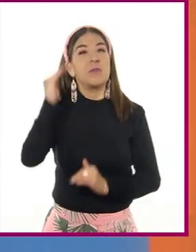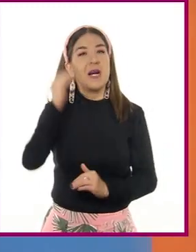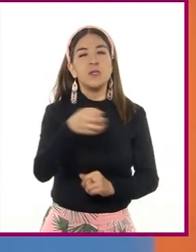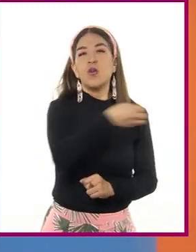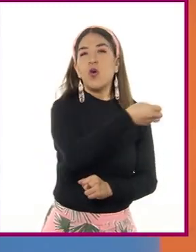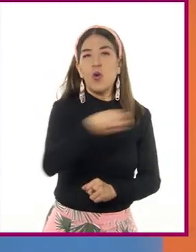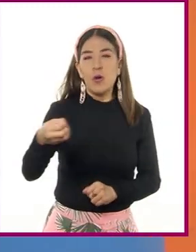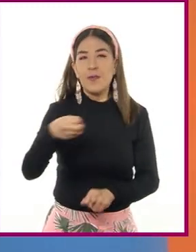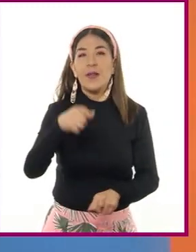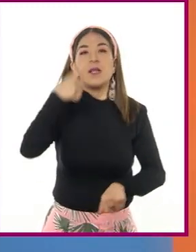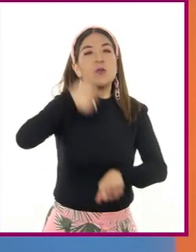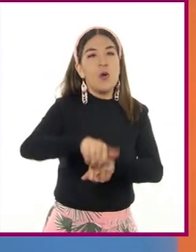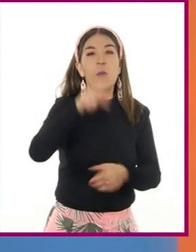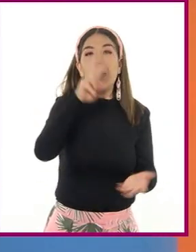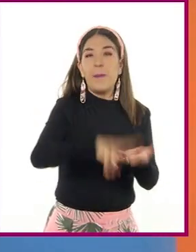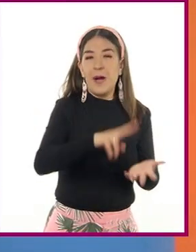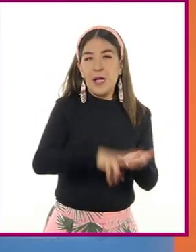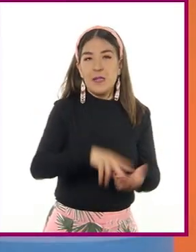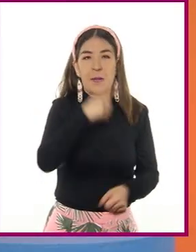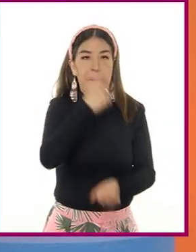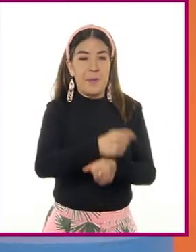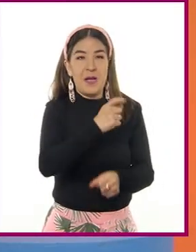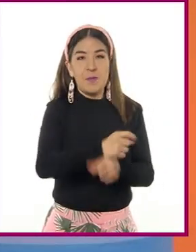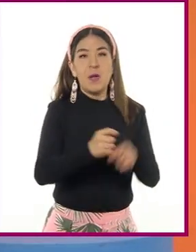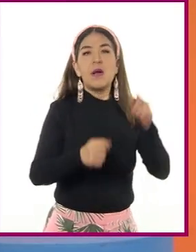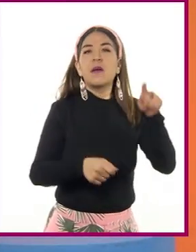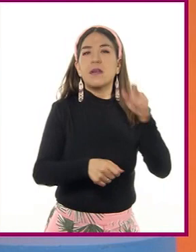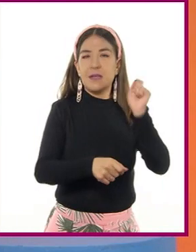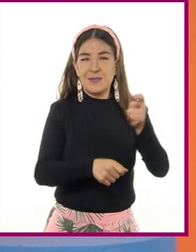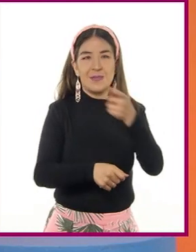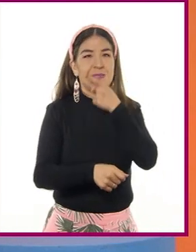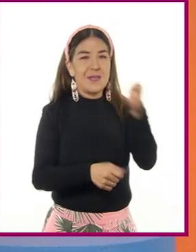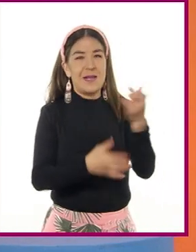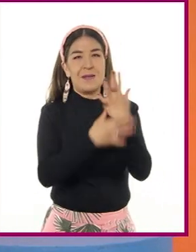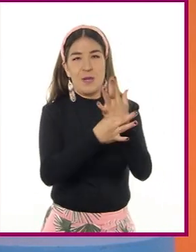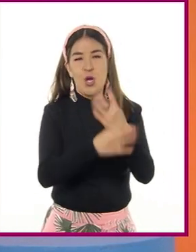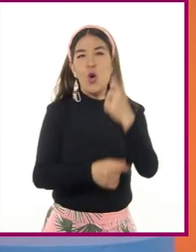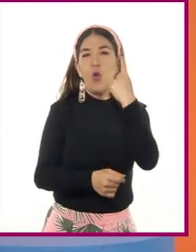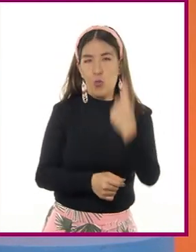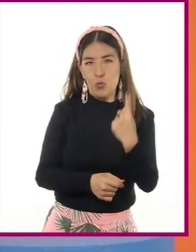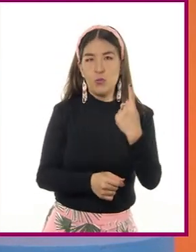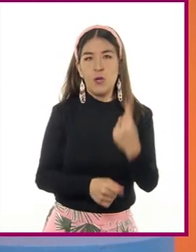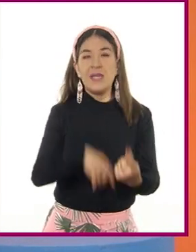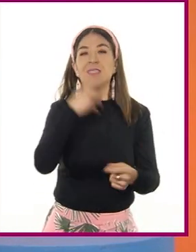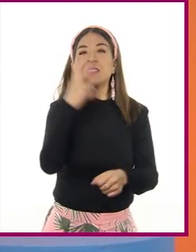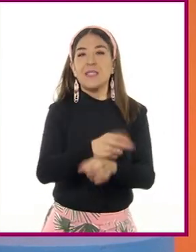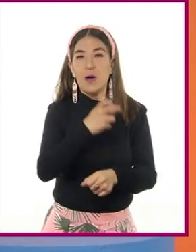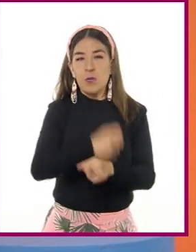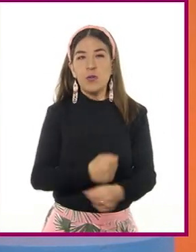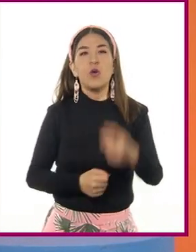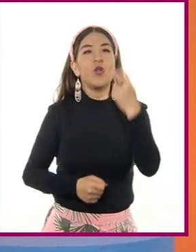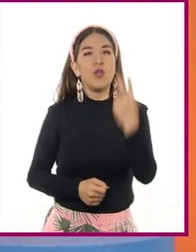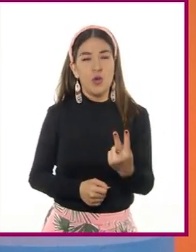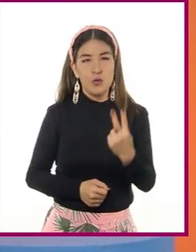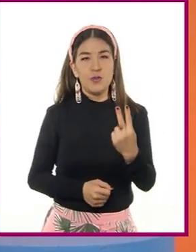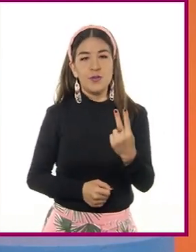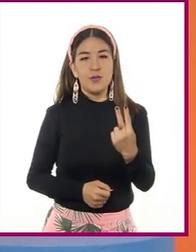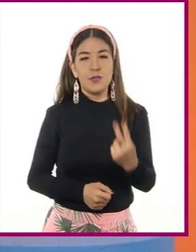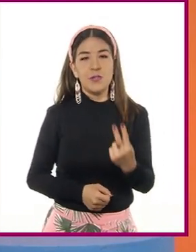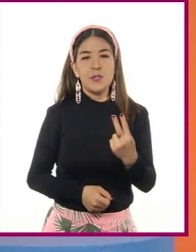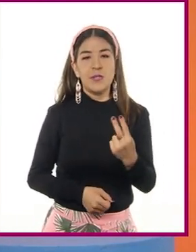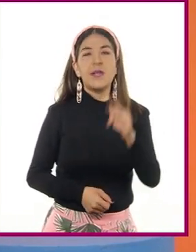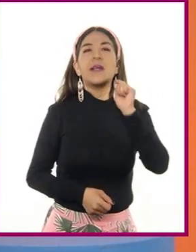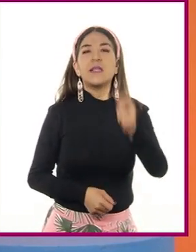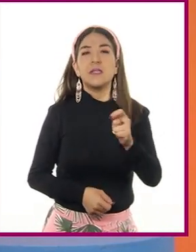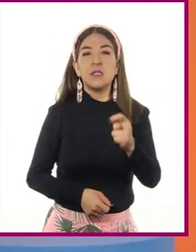de magnitud. En la primera posición de la sucesión mencionaste al 1. En la segunda posición de la sucesión está el 2,